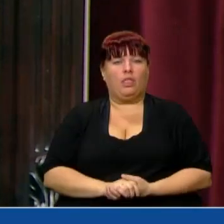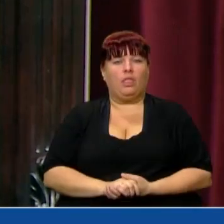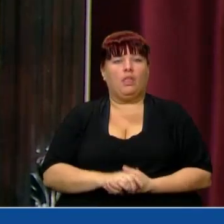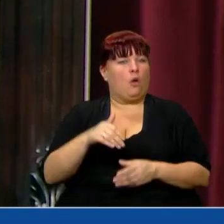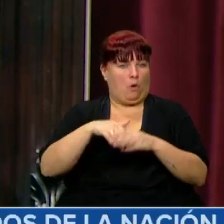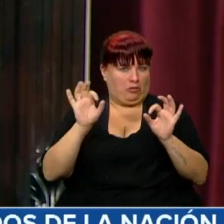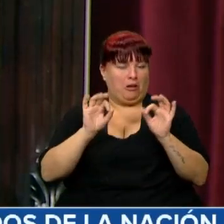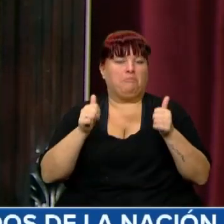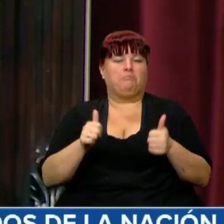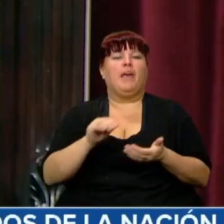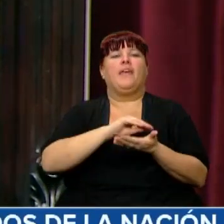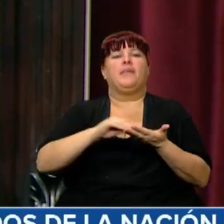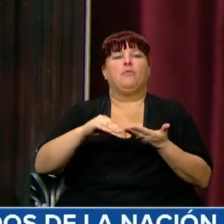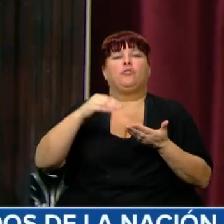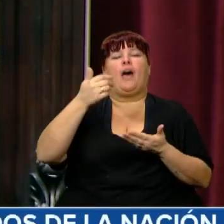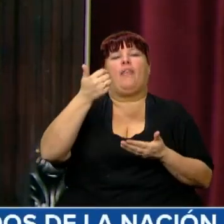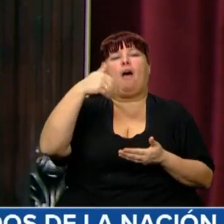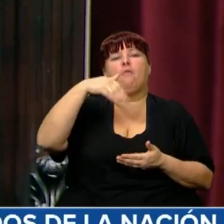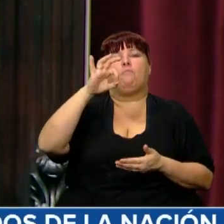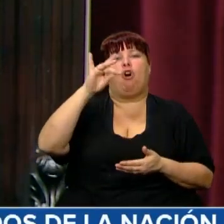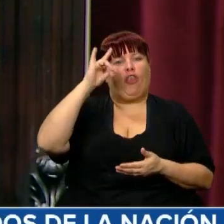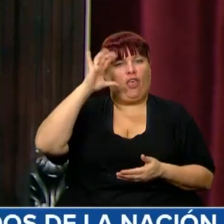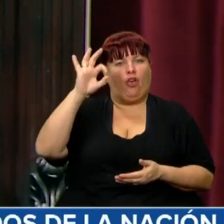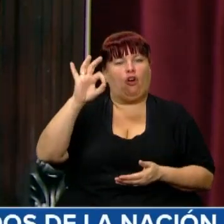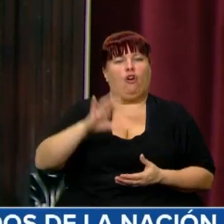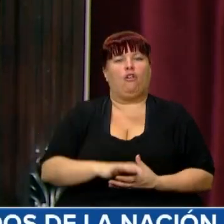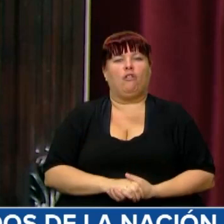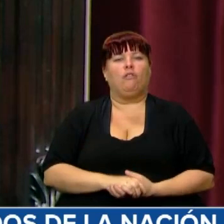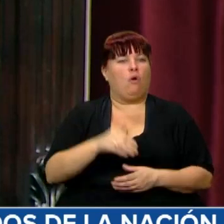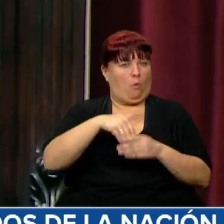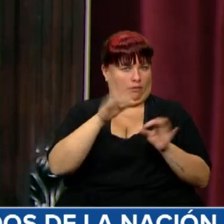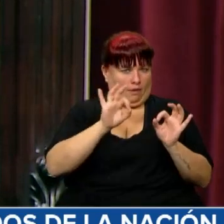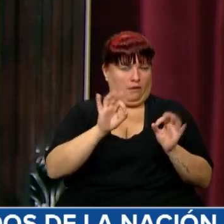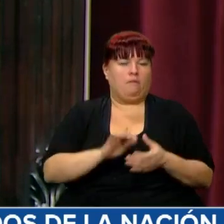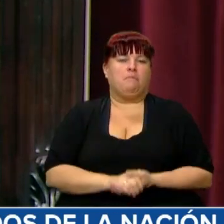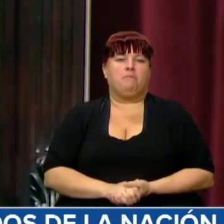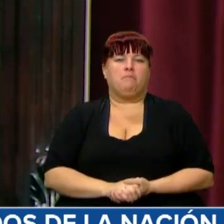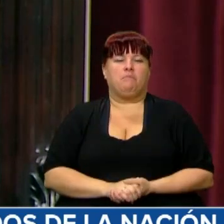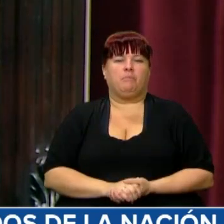Se abstiene. Diputada Modeo, se abstiene.